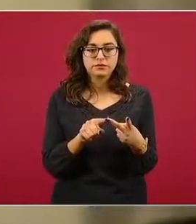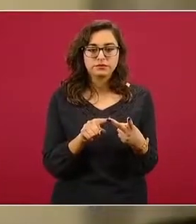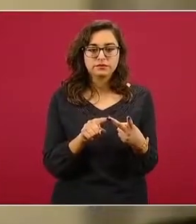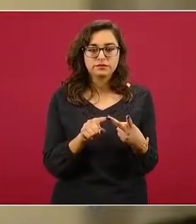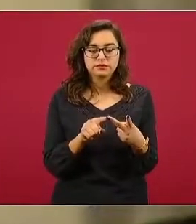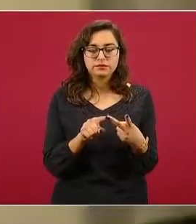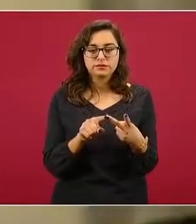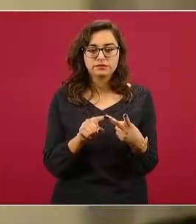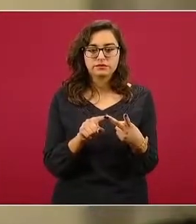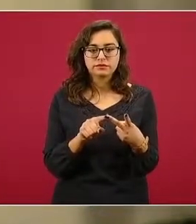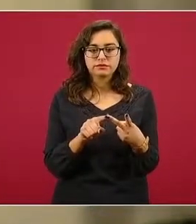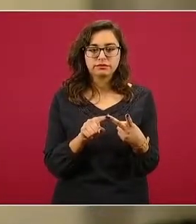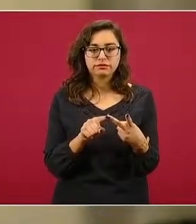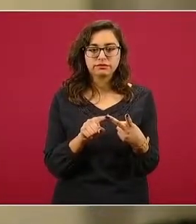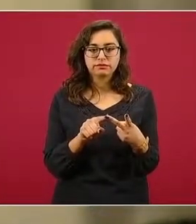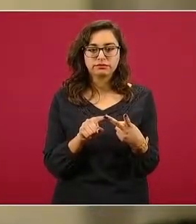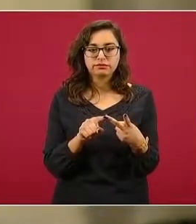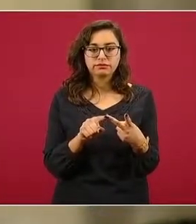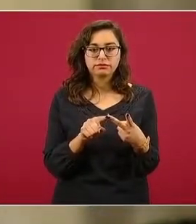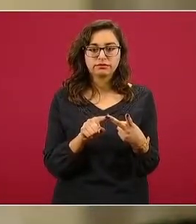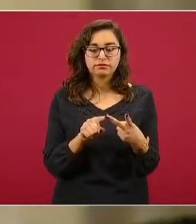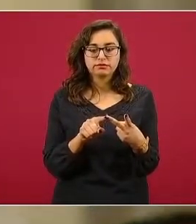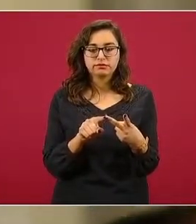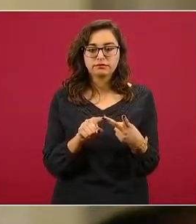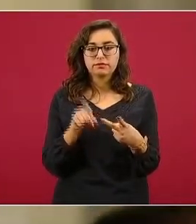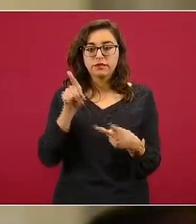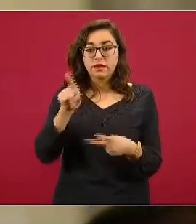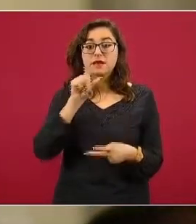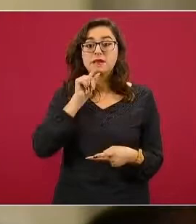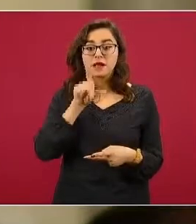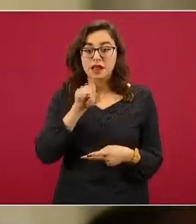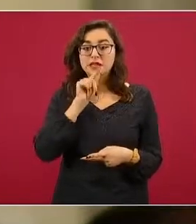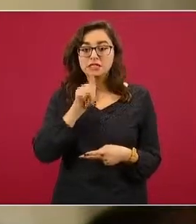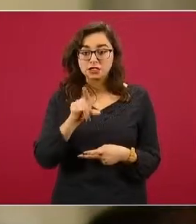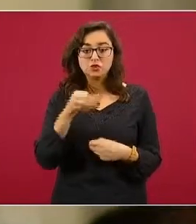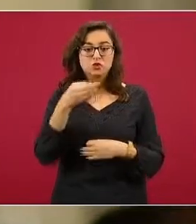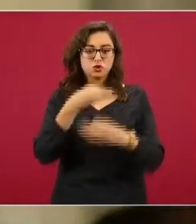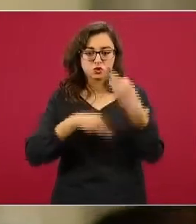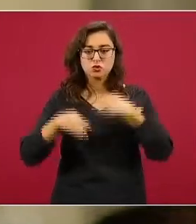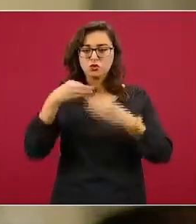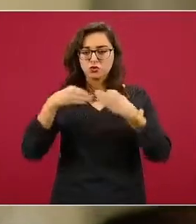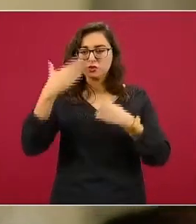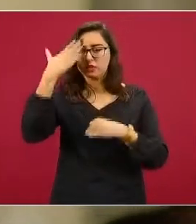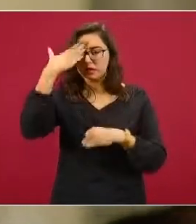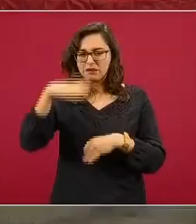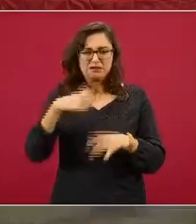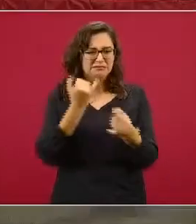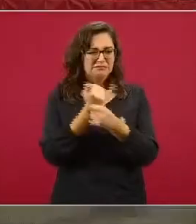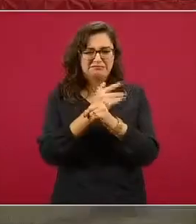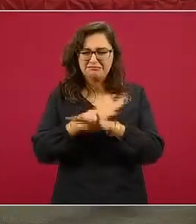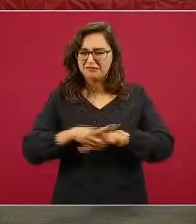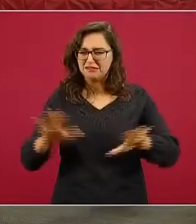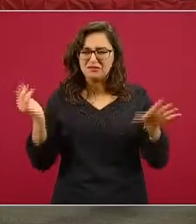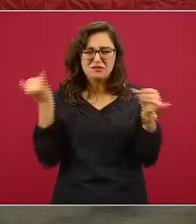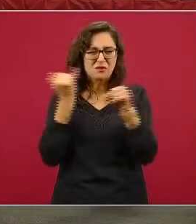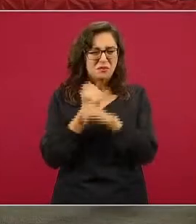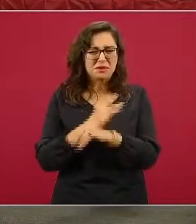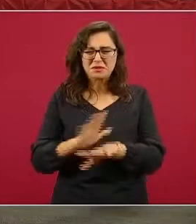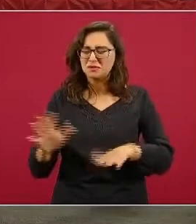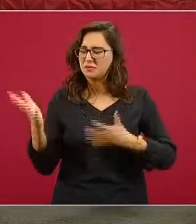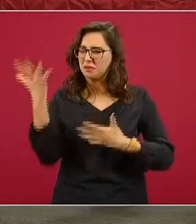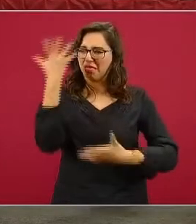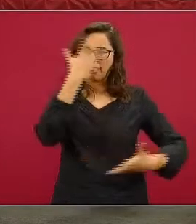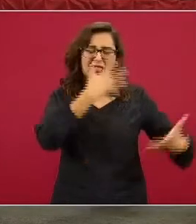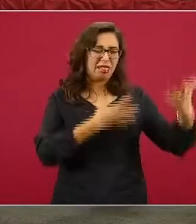no es un secreto lo que está pasando en el estado de Jalisco. Demasiada desinformación en este